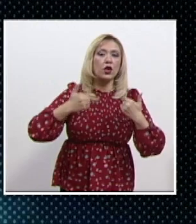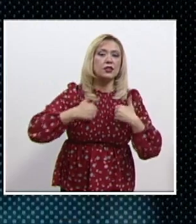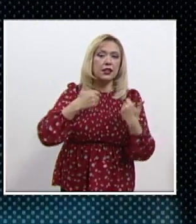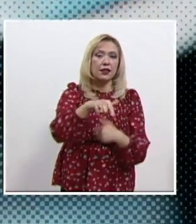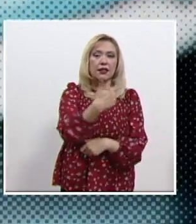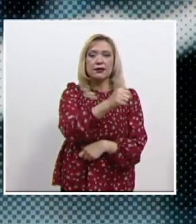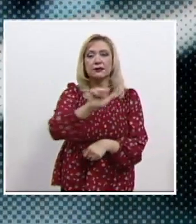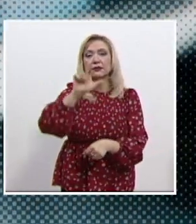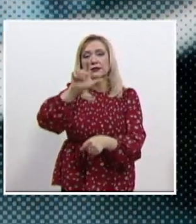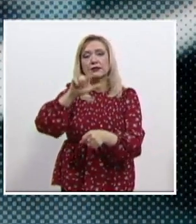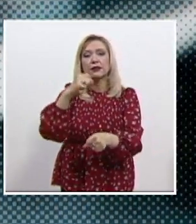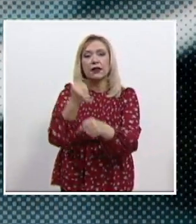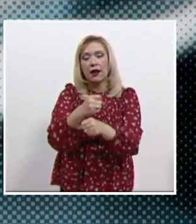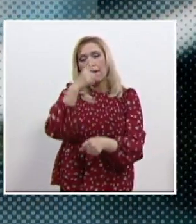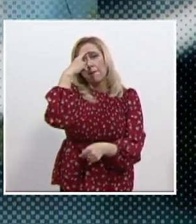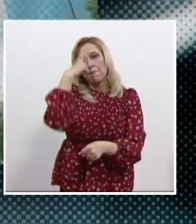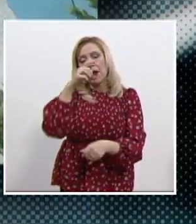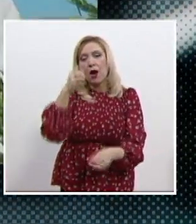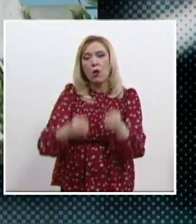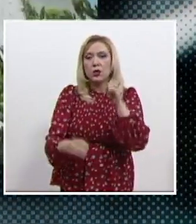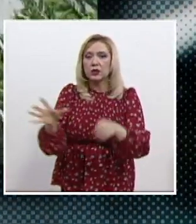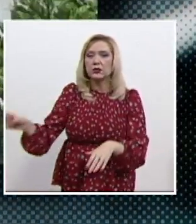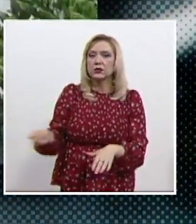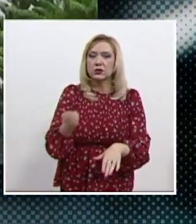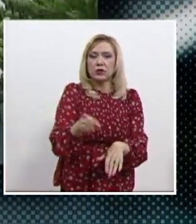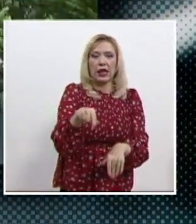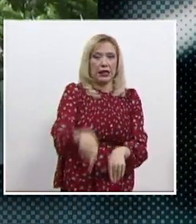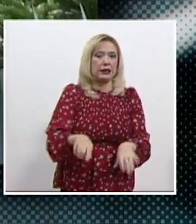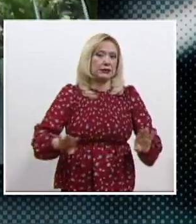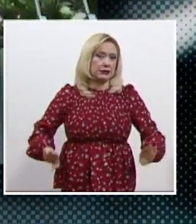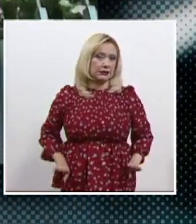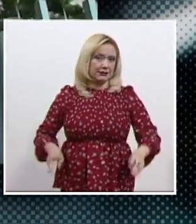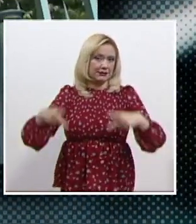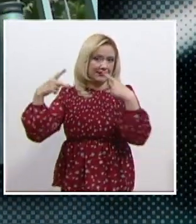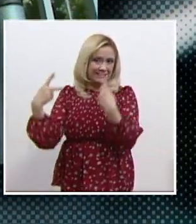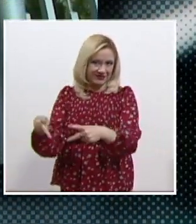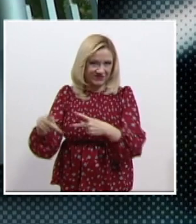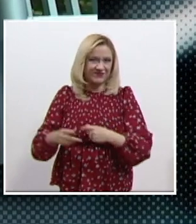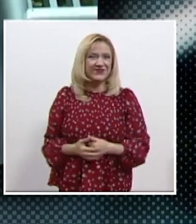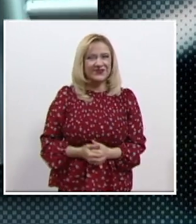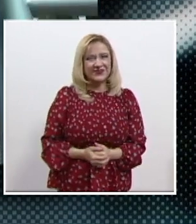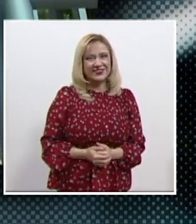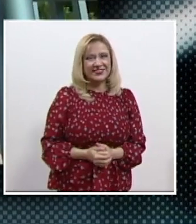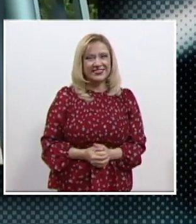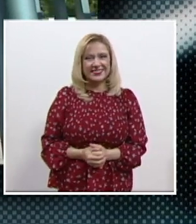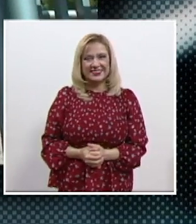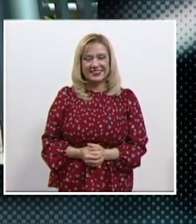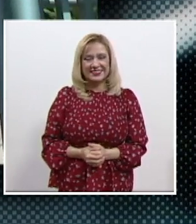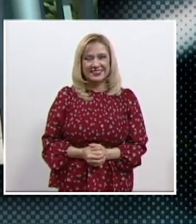en contacto con procesos penales. Para el canal del Poder Judicial de la Federación, Jesús Daza.